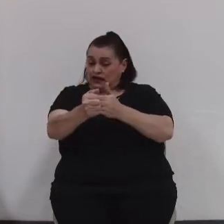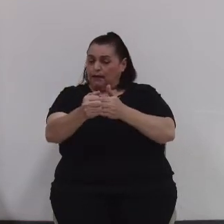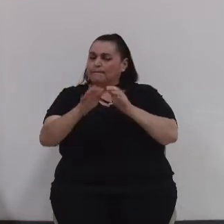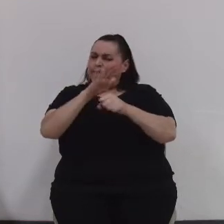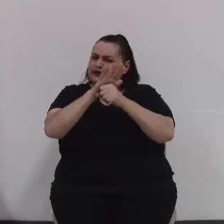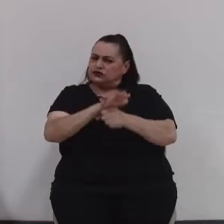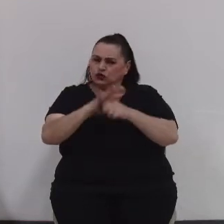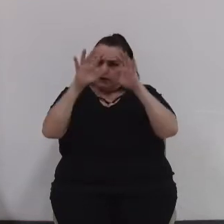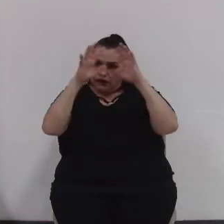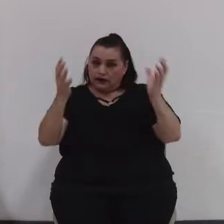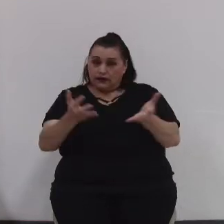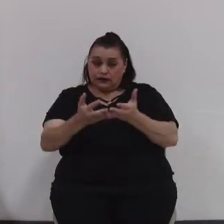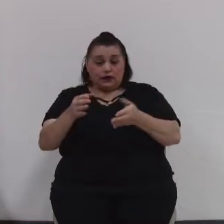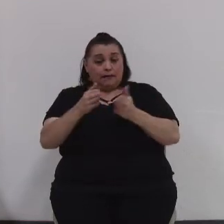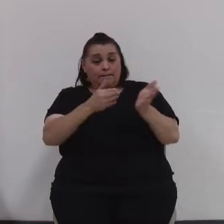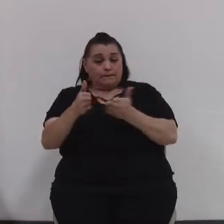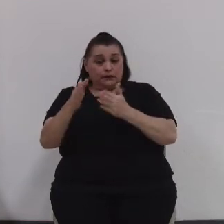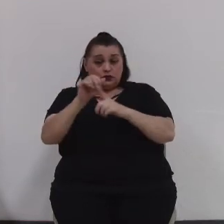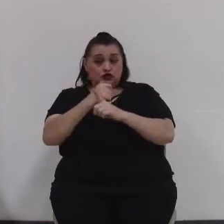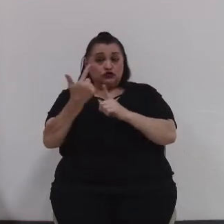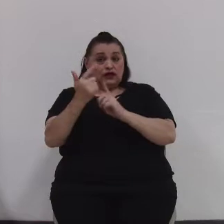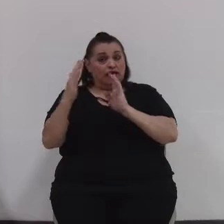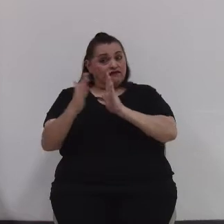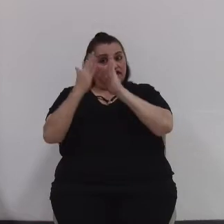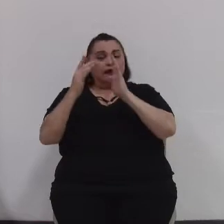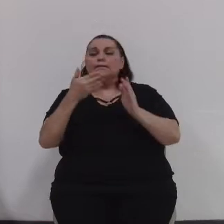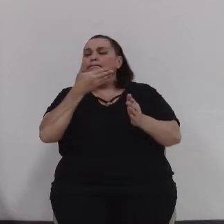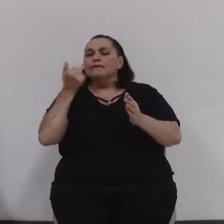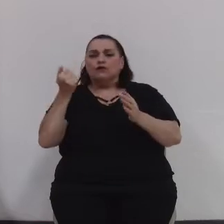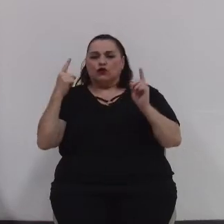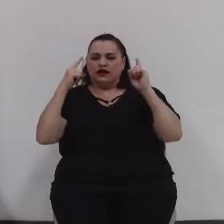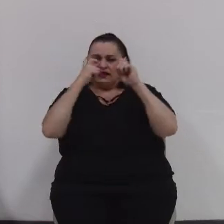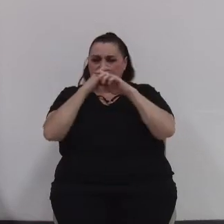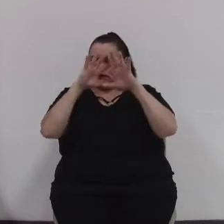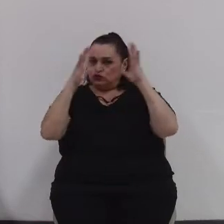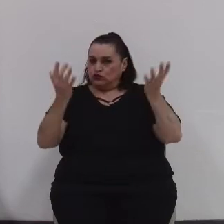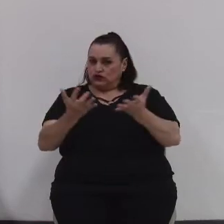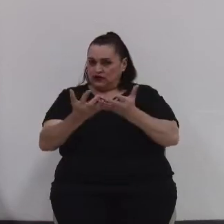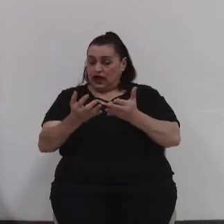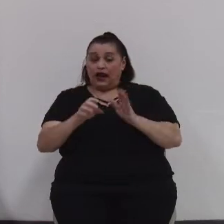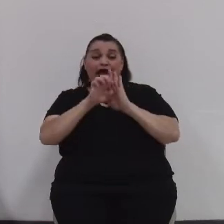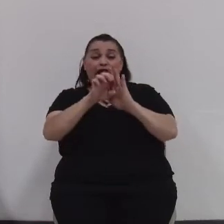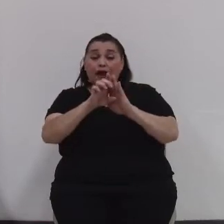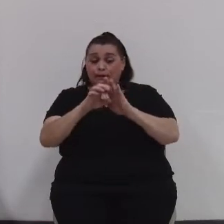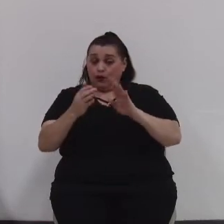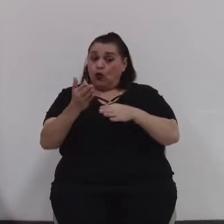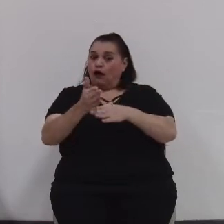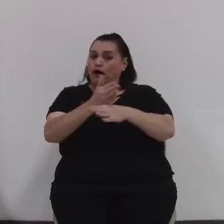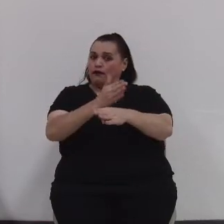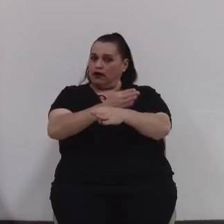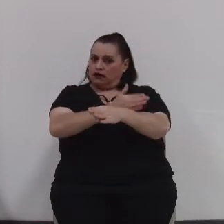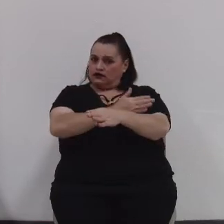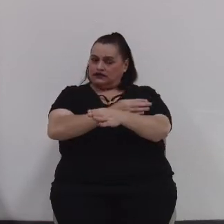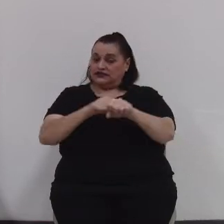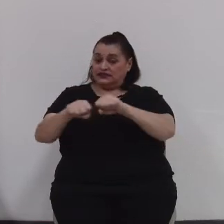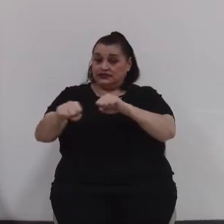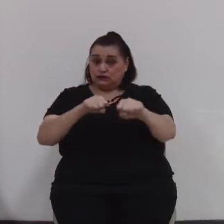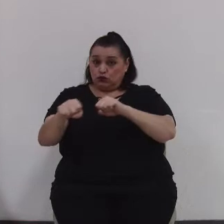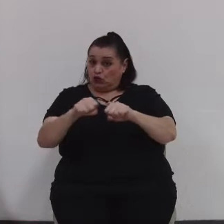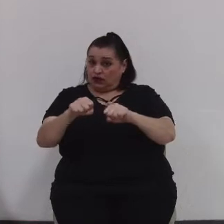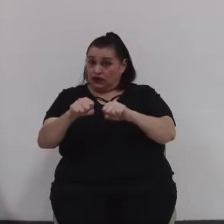y preparar a las sociedades para afrontar mejor las crisis mundiales. Un ejemplo de ello son los avances que existen en la sismología,